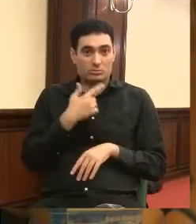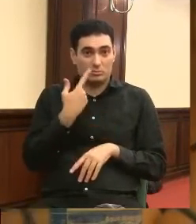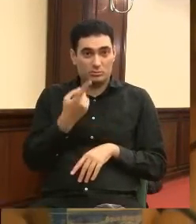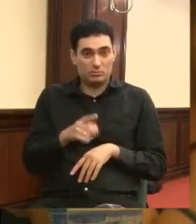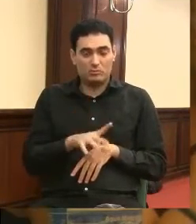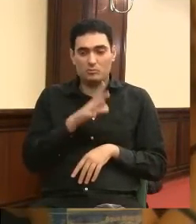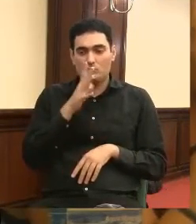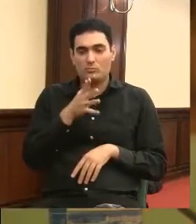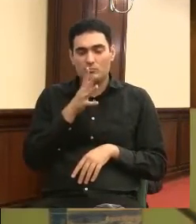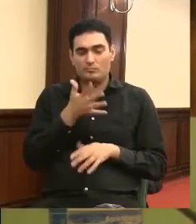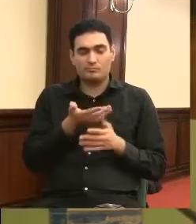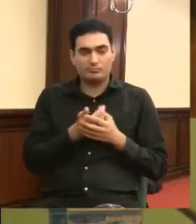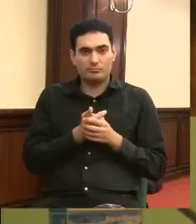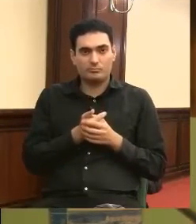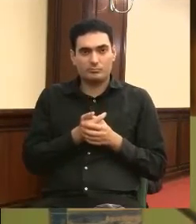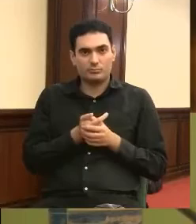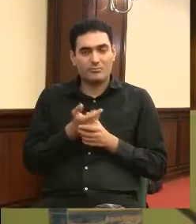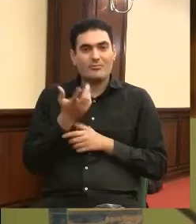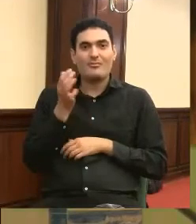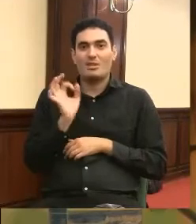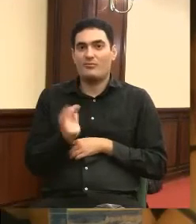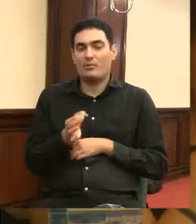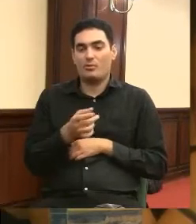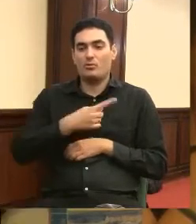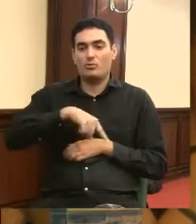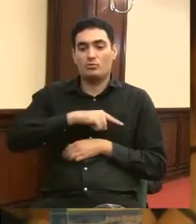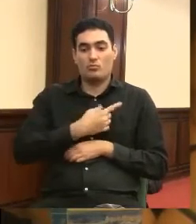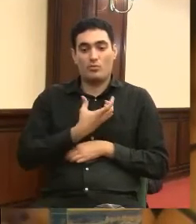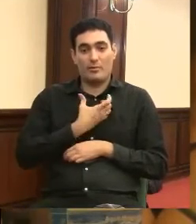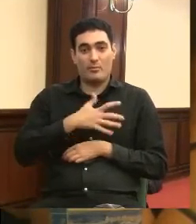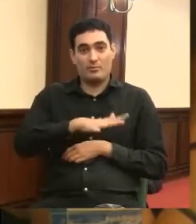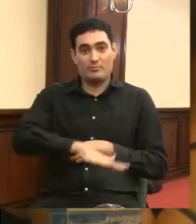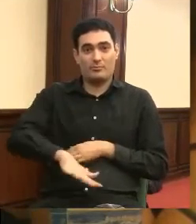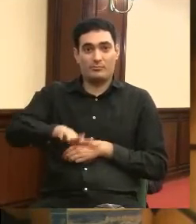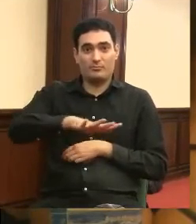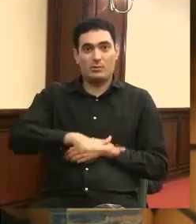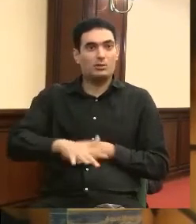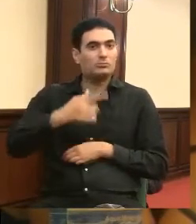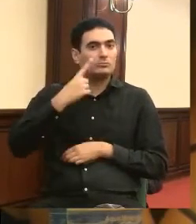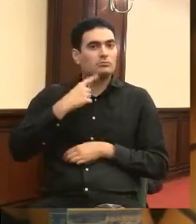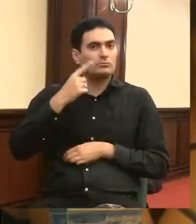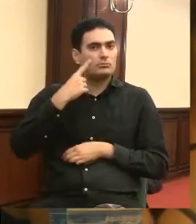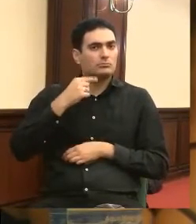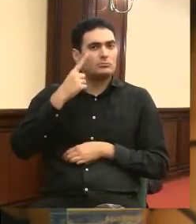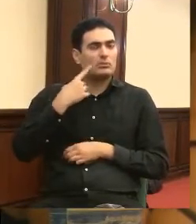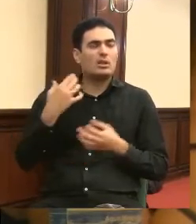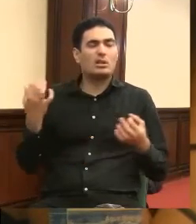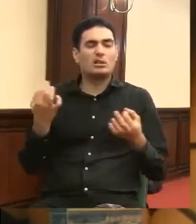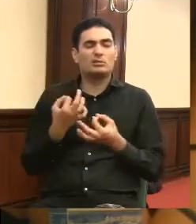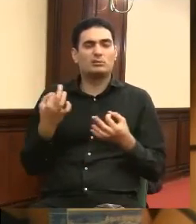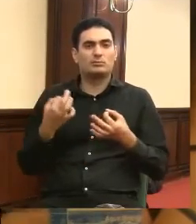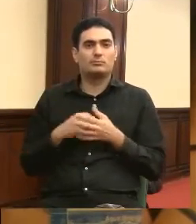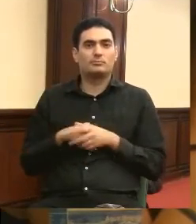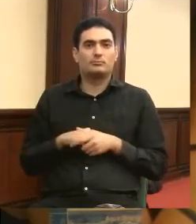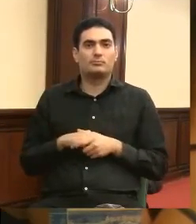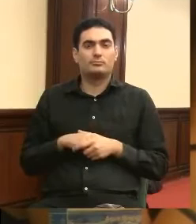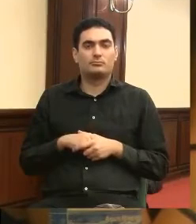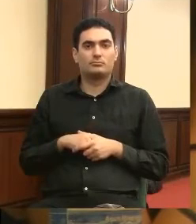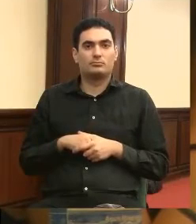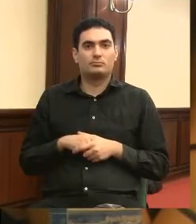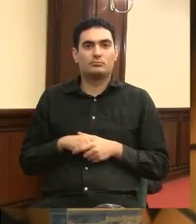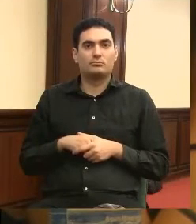digo, porque sí es verdad que en nuestro municipio estamos acostumbrados a